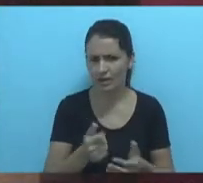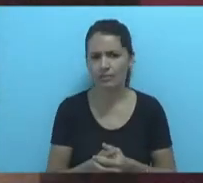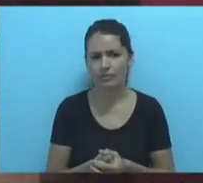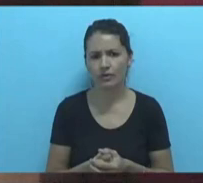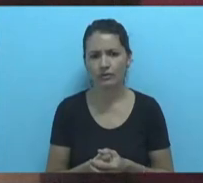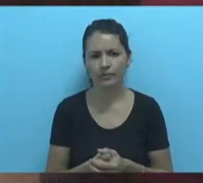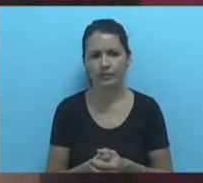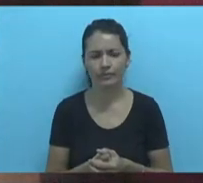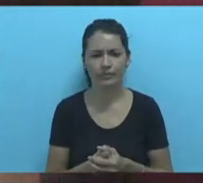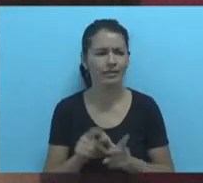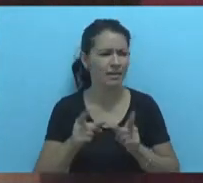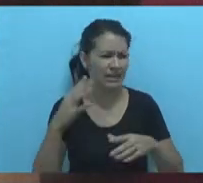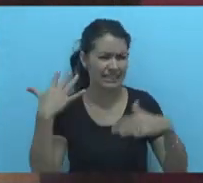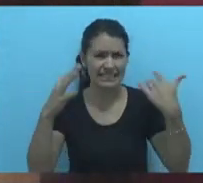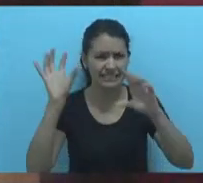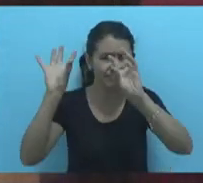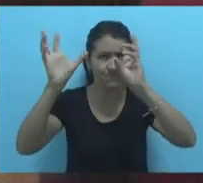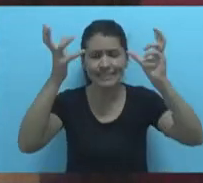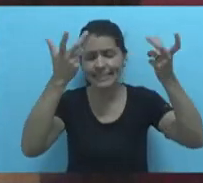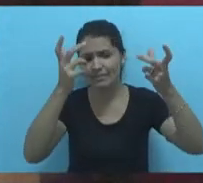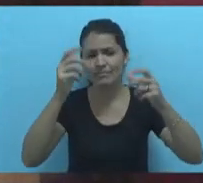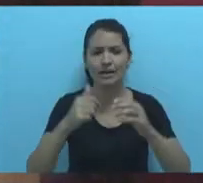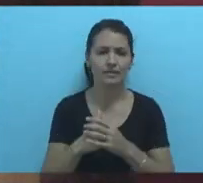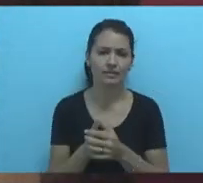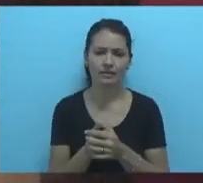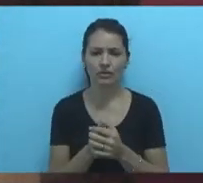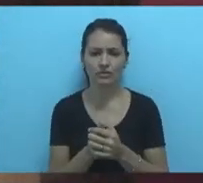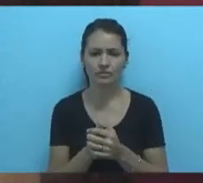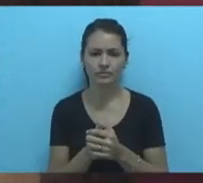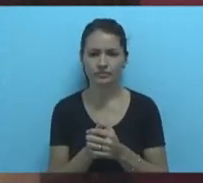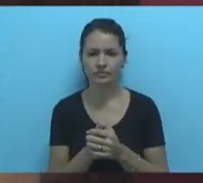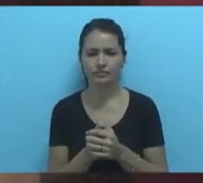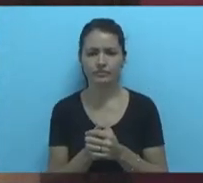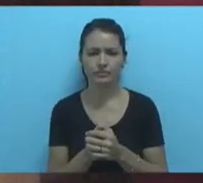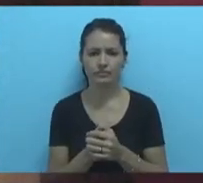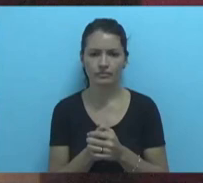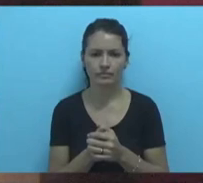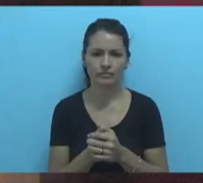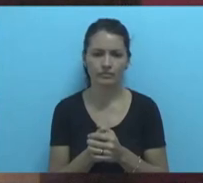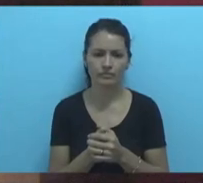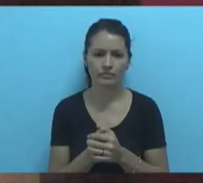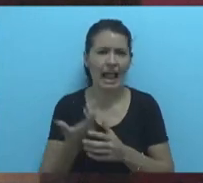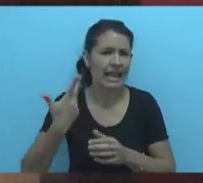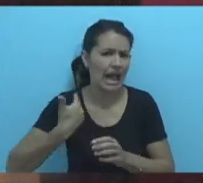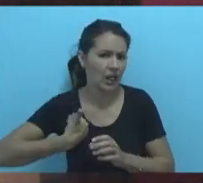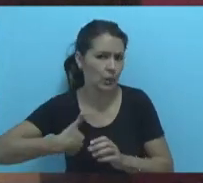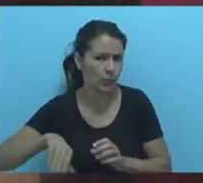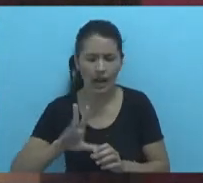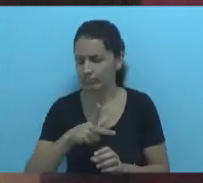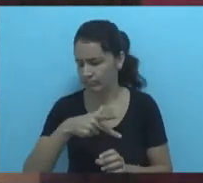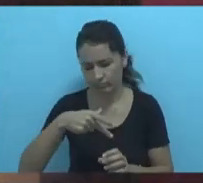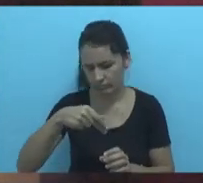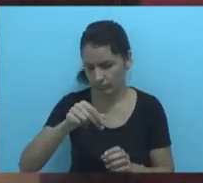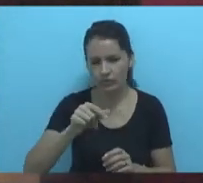por la crisis climática en general que se produce no por fenómenos naturales, sino por